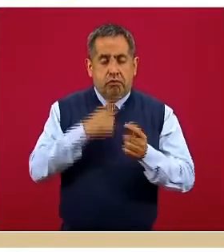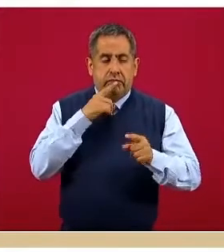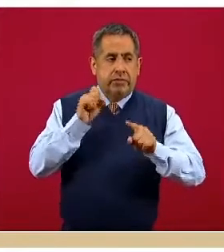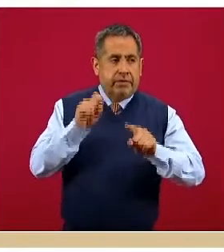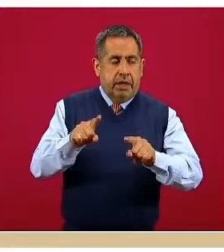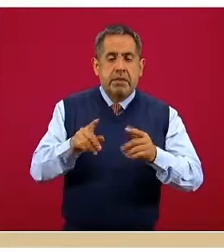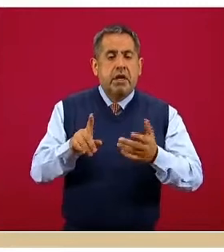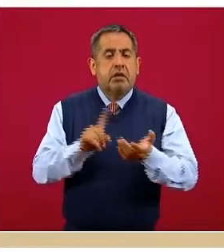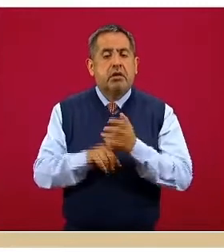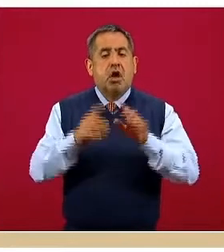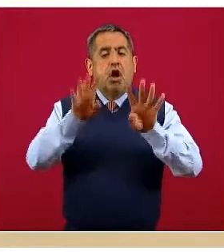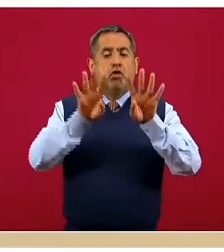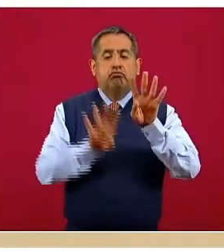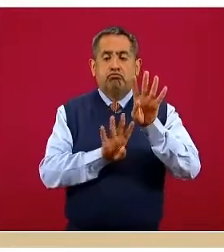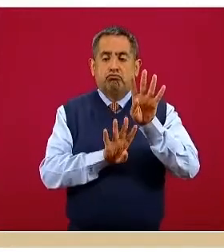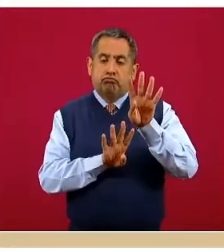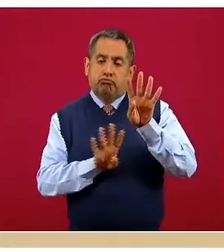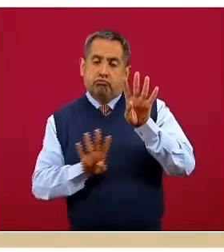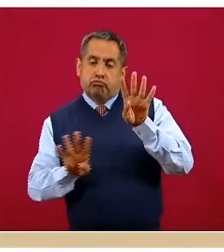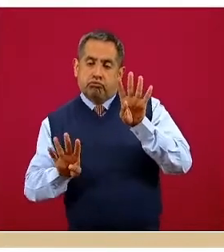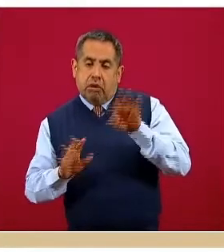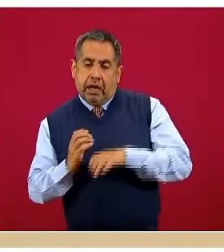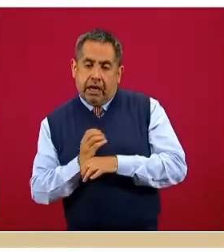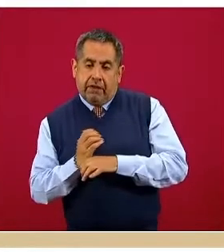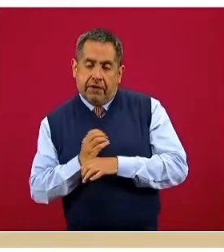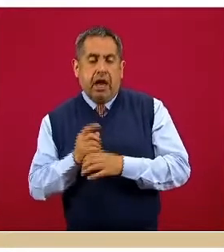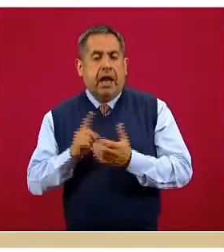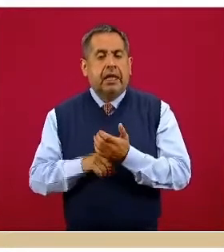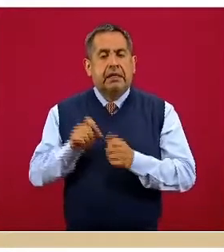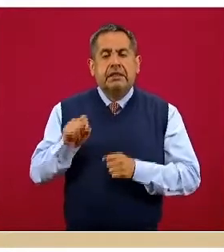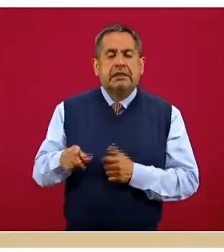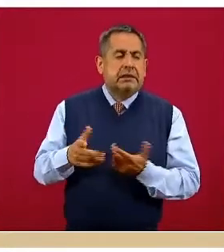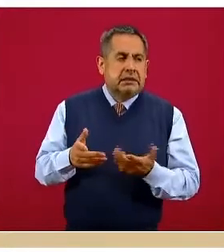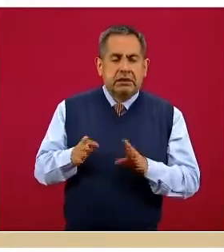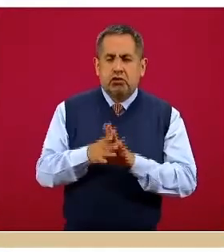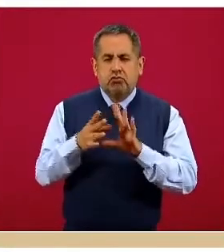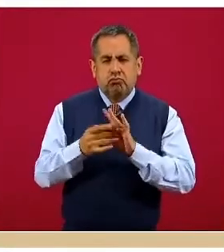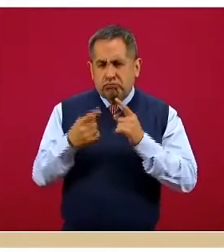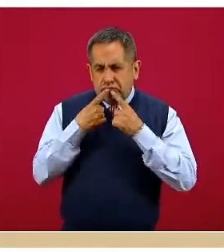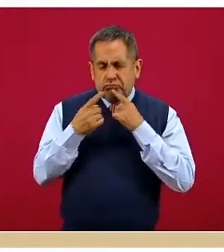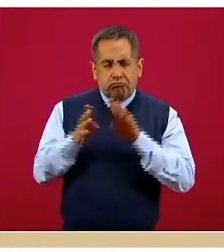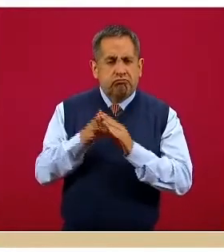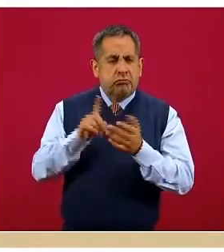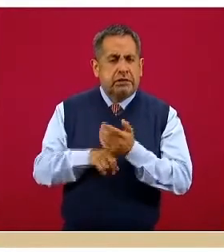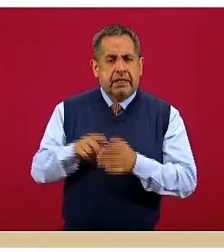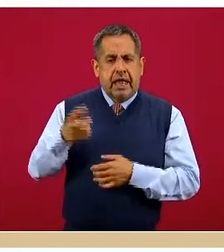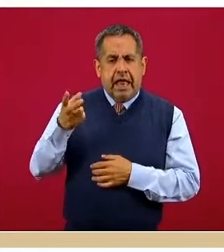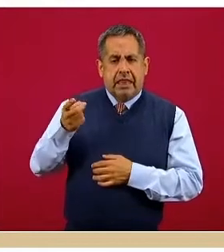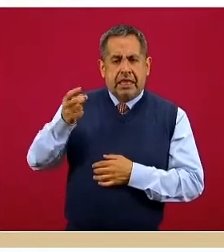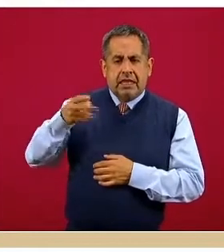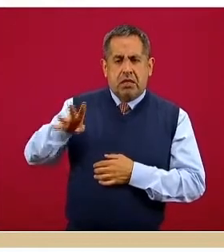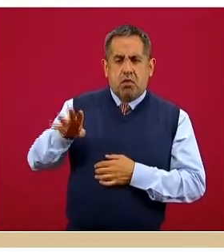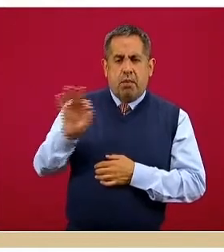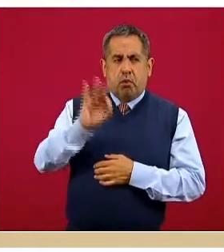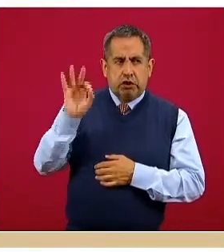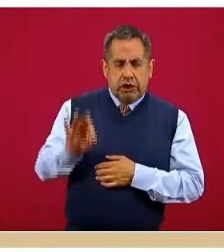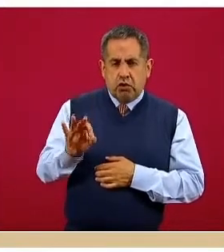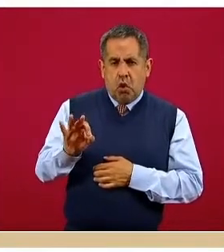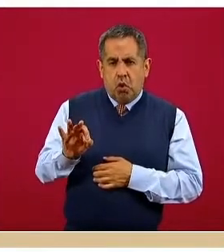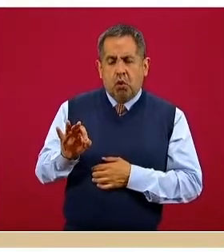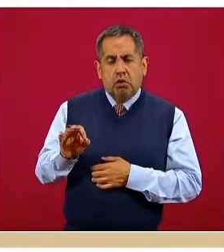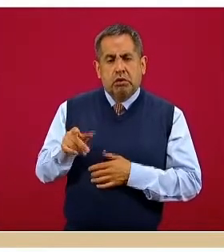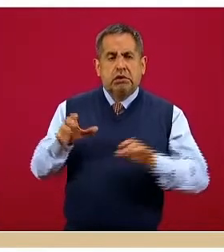en las barras de color café claro que están en la parte interior, están aquellas 39% de todo este